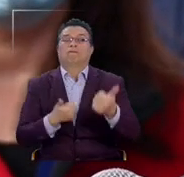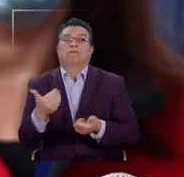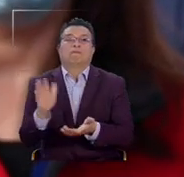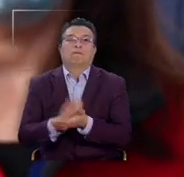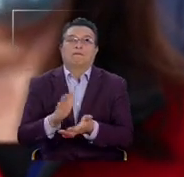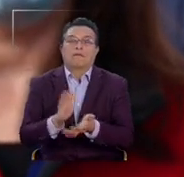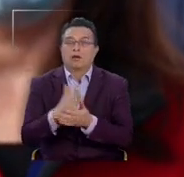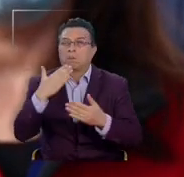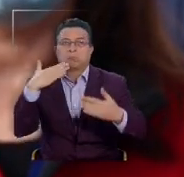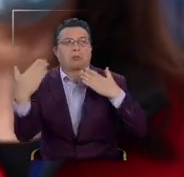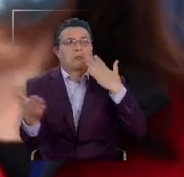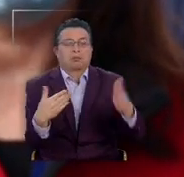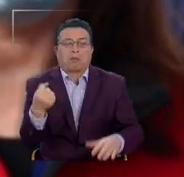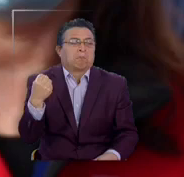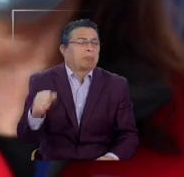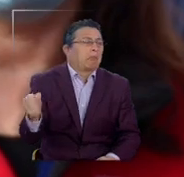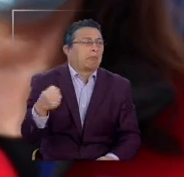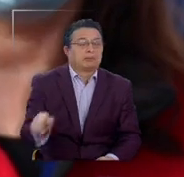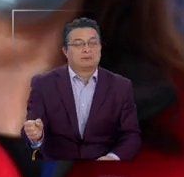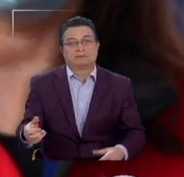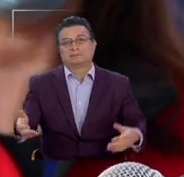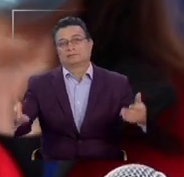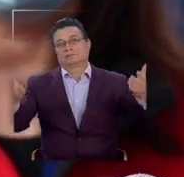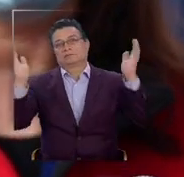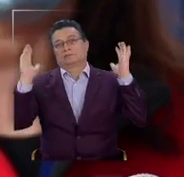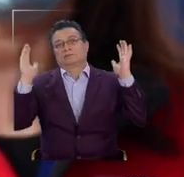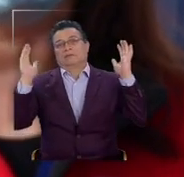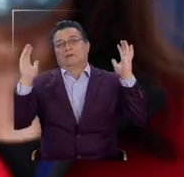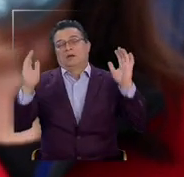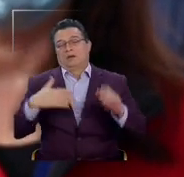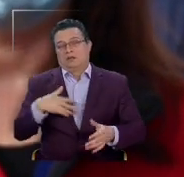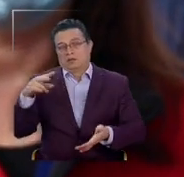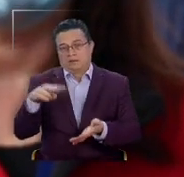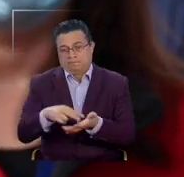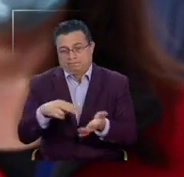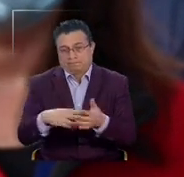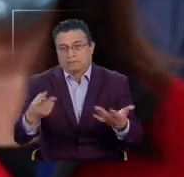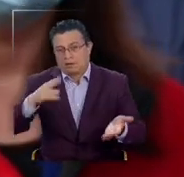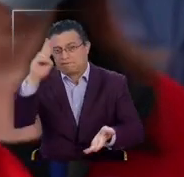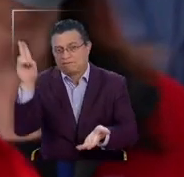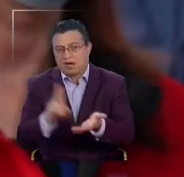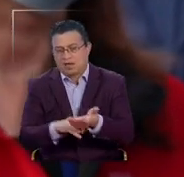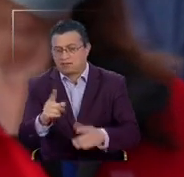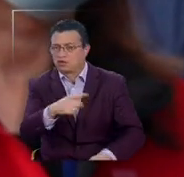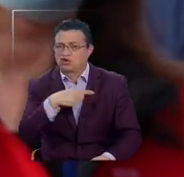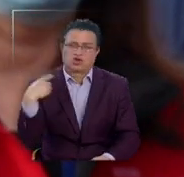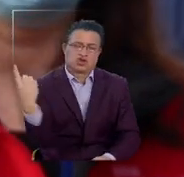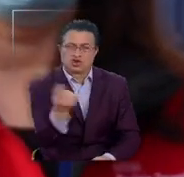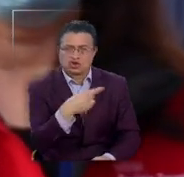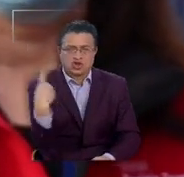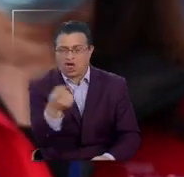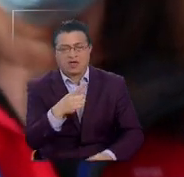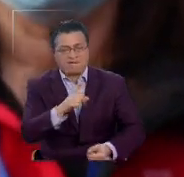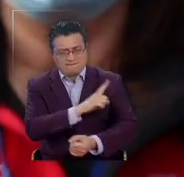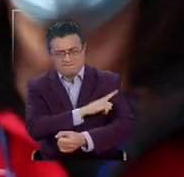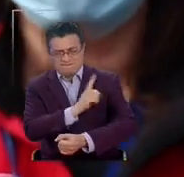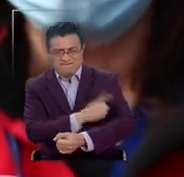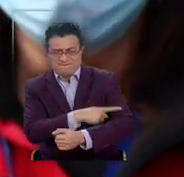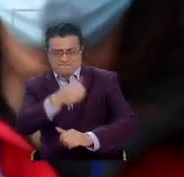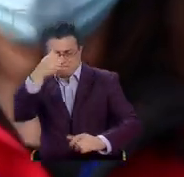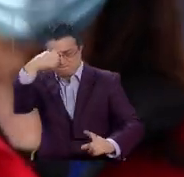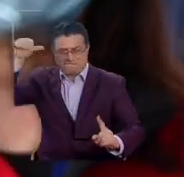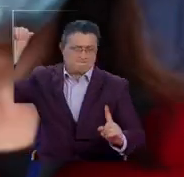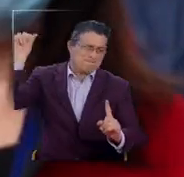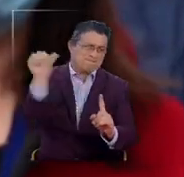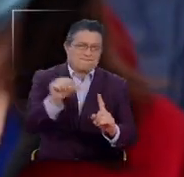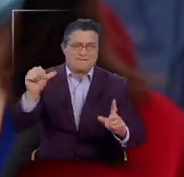y contagiar a los demás. O sea, si esperamos realmente que toda, pero absolutamente toda la fuerza de la ley caiga sobre